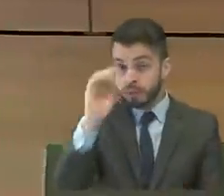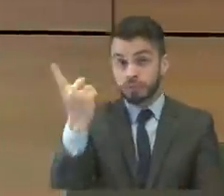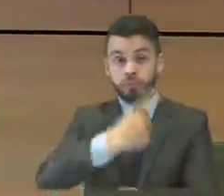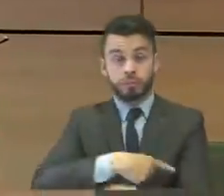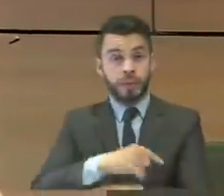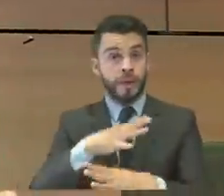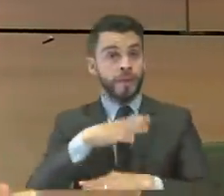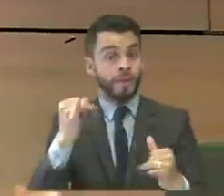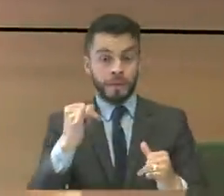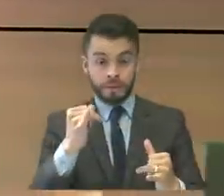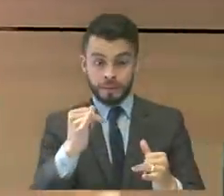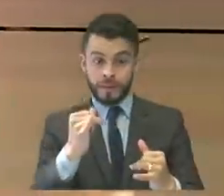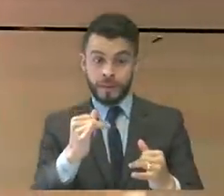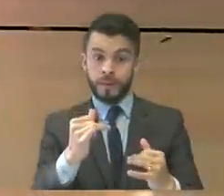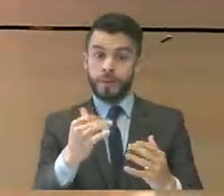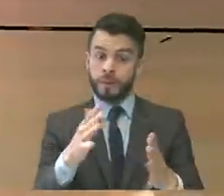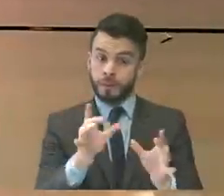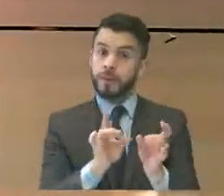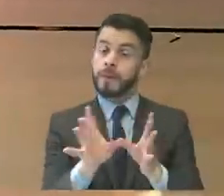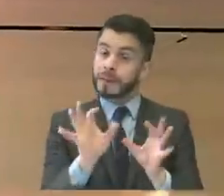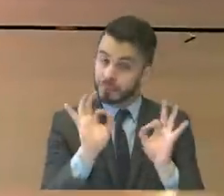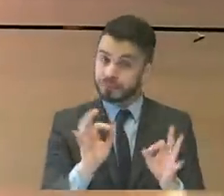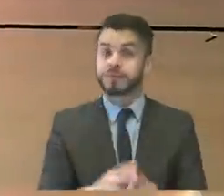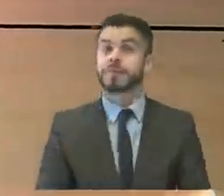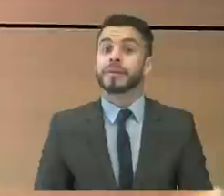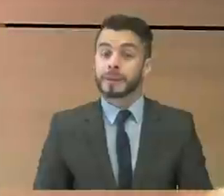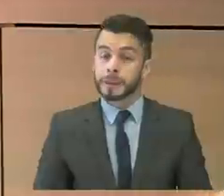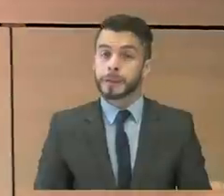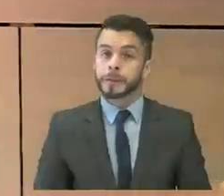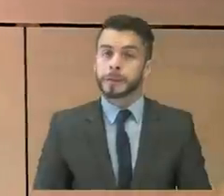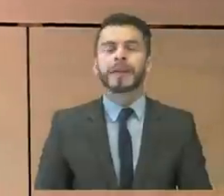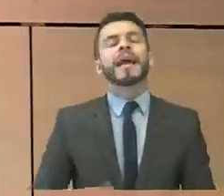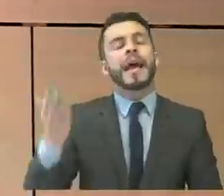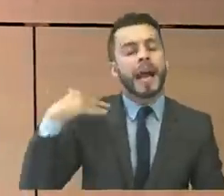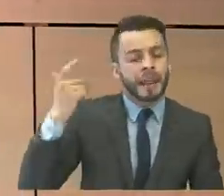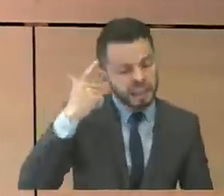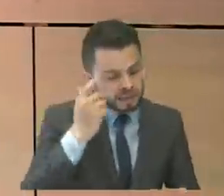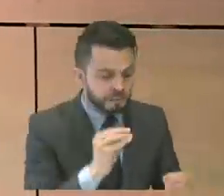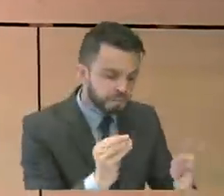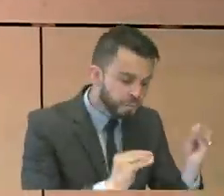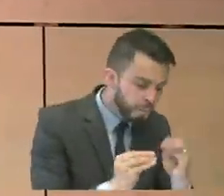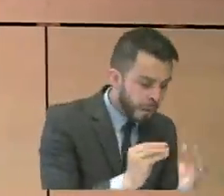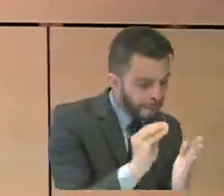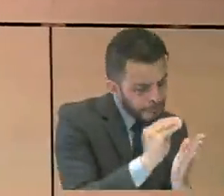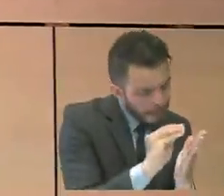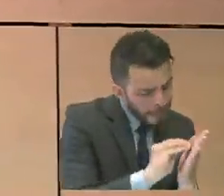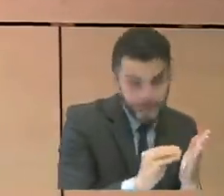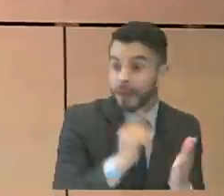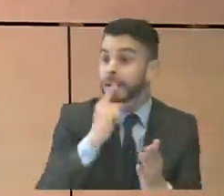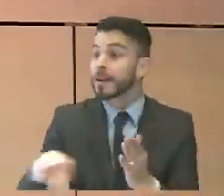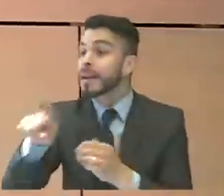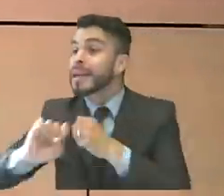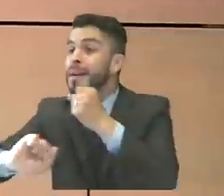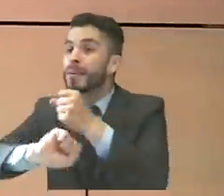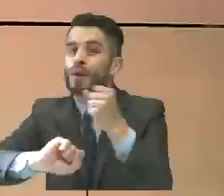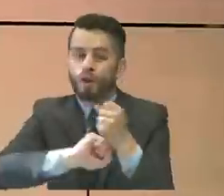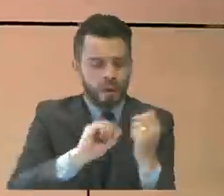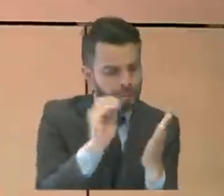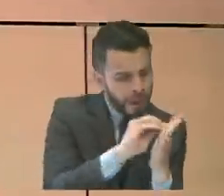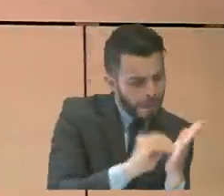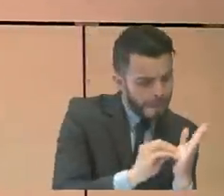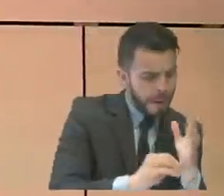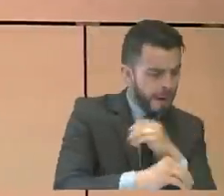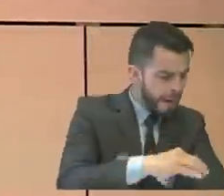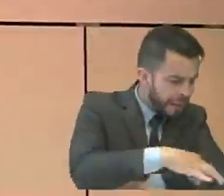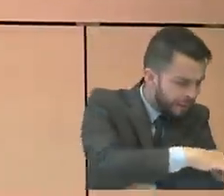de la co-creación a hacer nuestro sueño del Corredor Verde Séptima realidad. Con la participación de más de